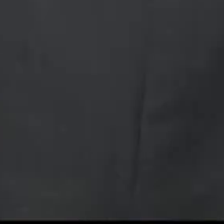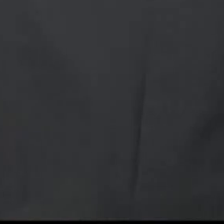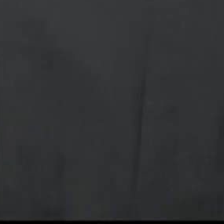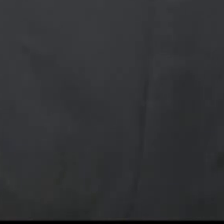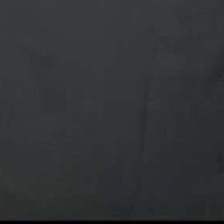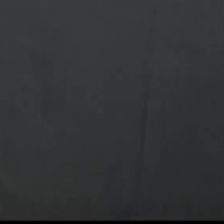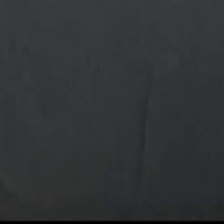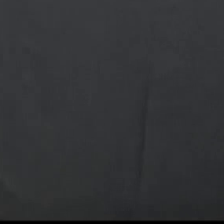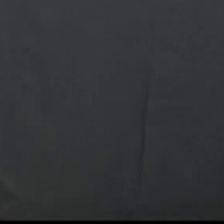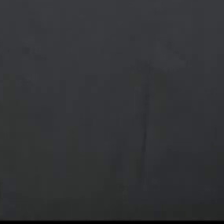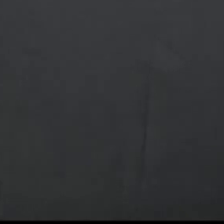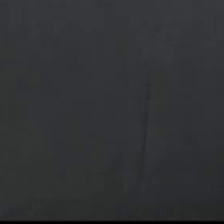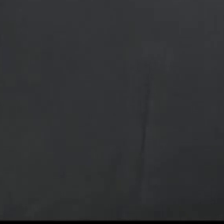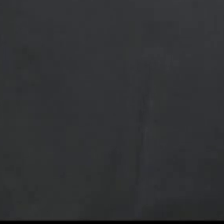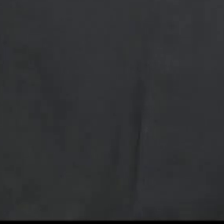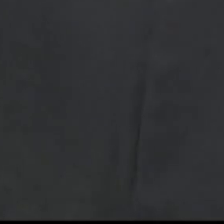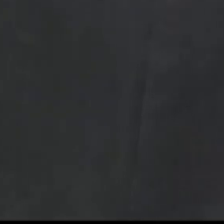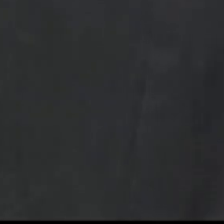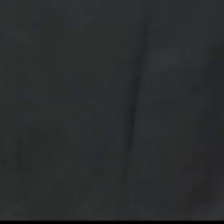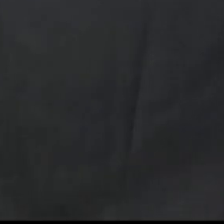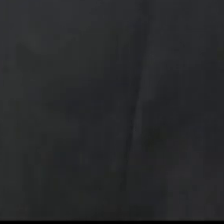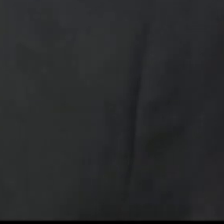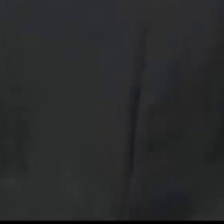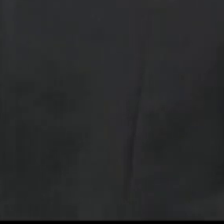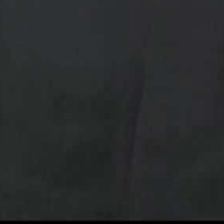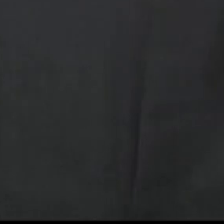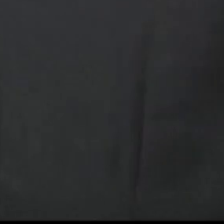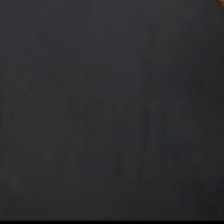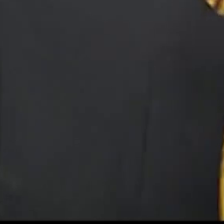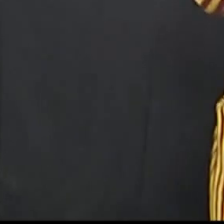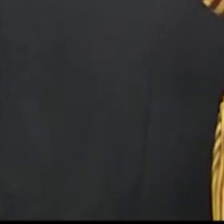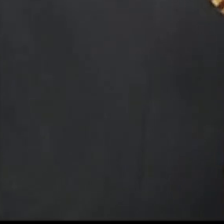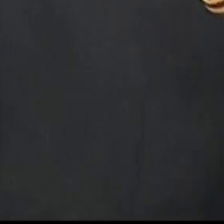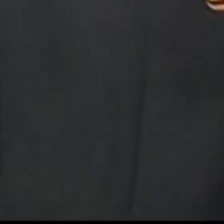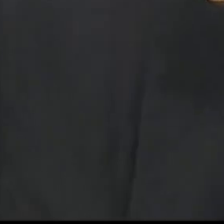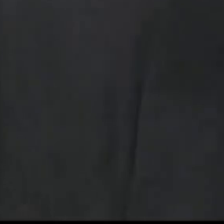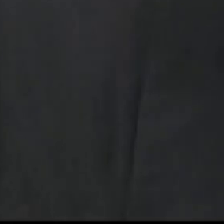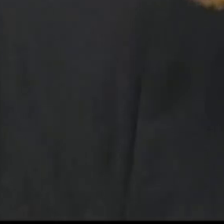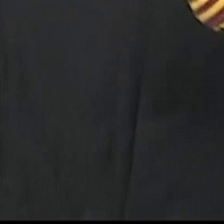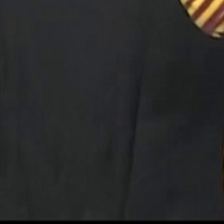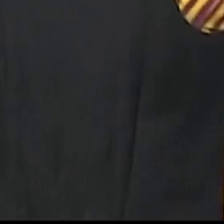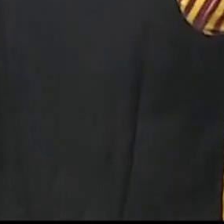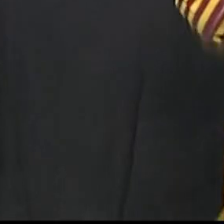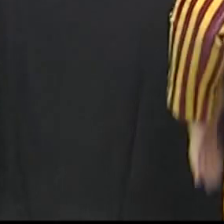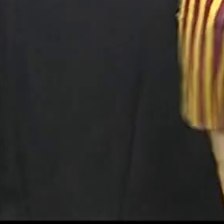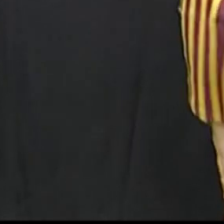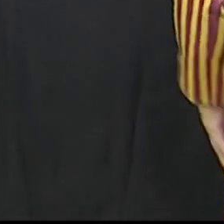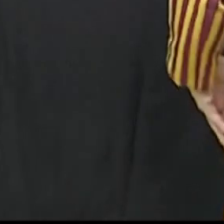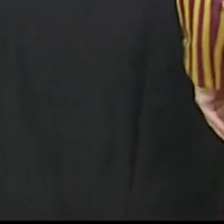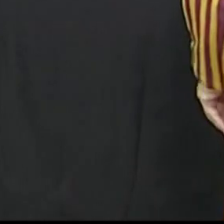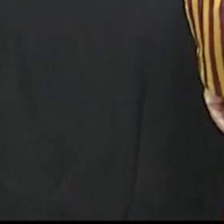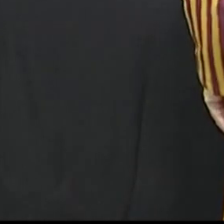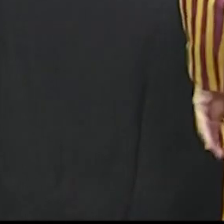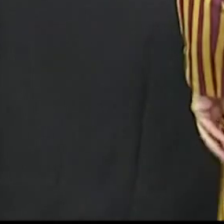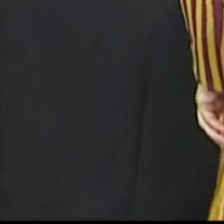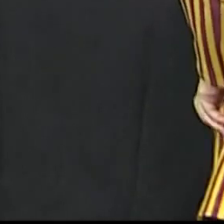Han sido las palabras del señor presidente de la Nación en el marco del acto de inauguración, obra de ampliación, módulo de farmacia y